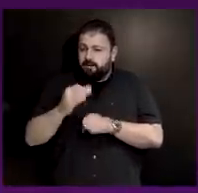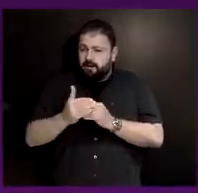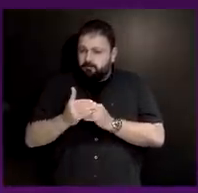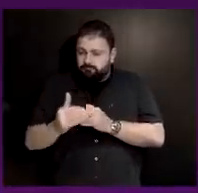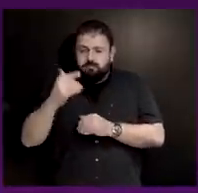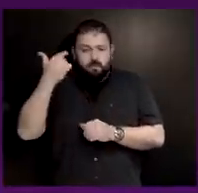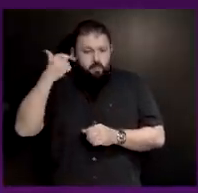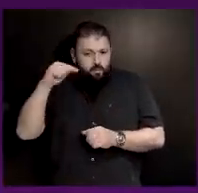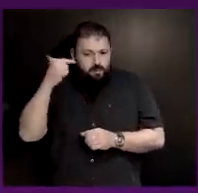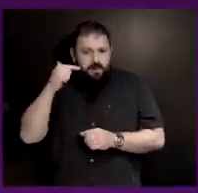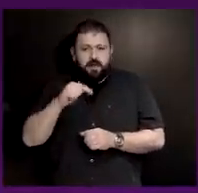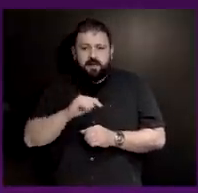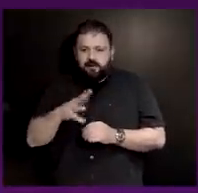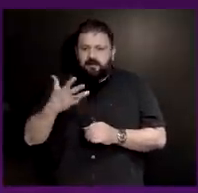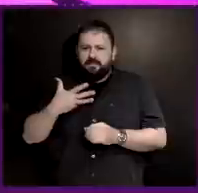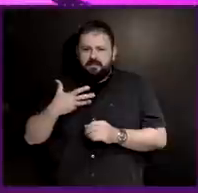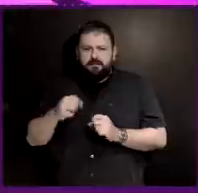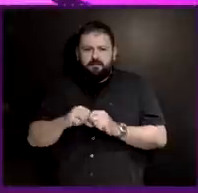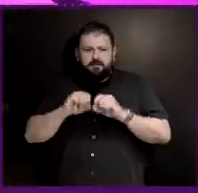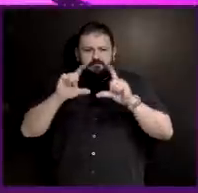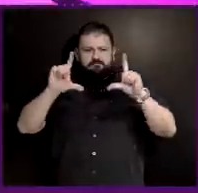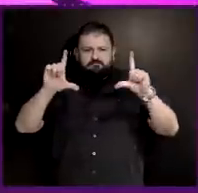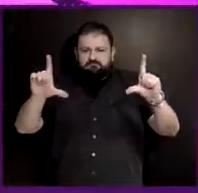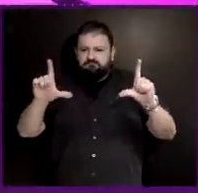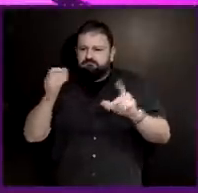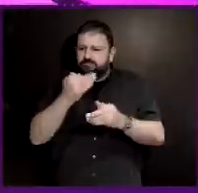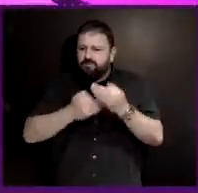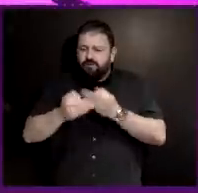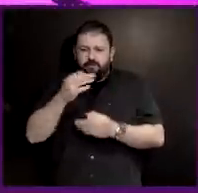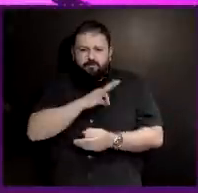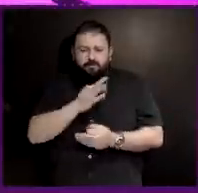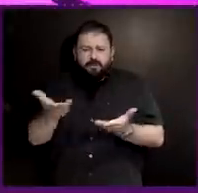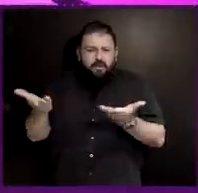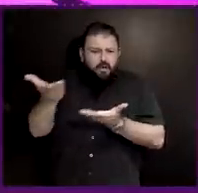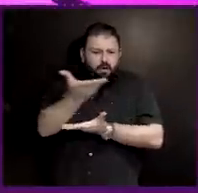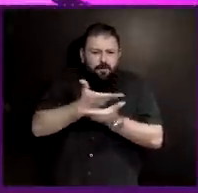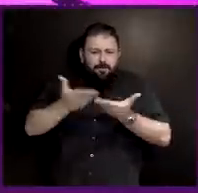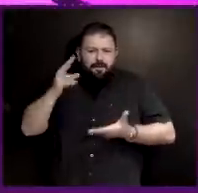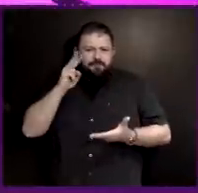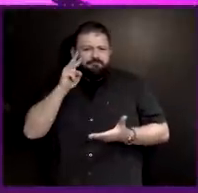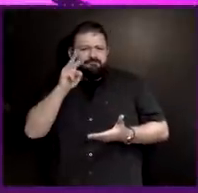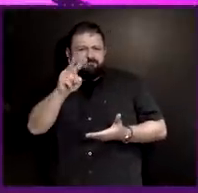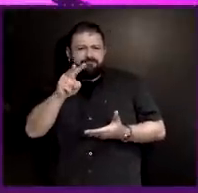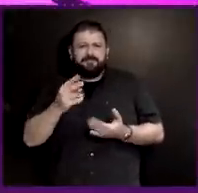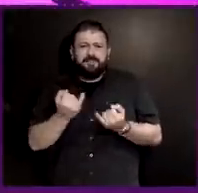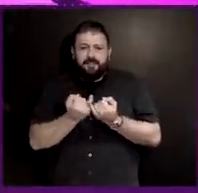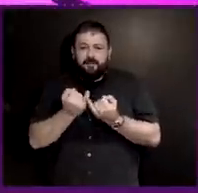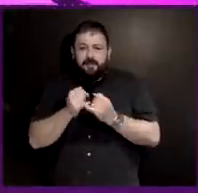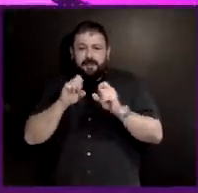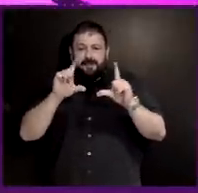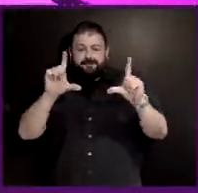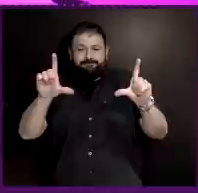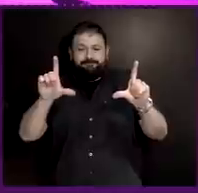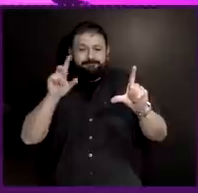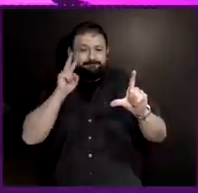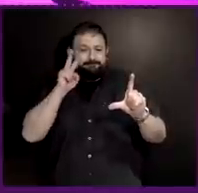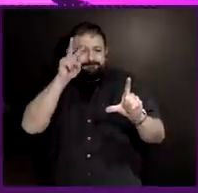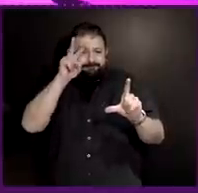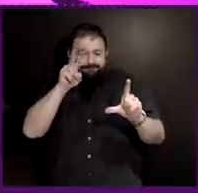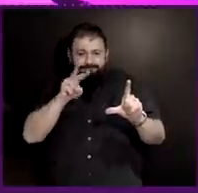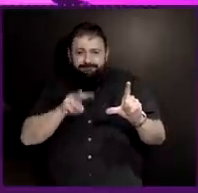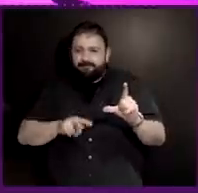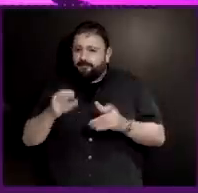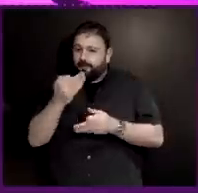Creo que tenemos ahí una diapositiva, si la pueden compartir ahí en el estudio, por favor. Las sedes, ahí están las con sedes. Las sedes, mira,